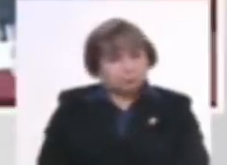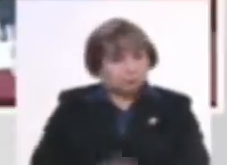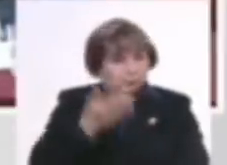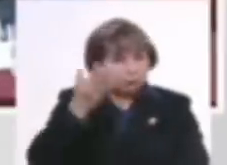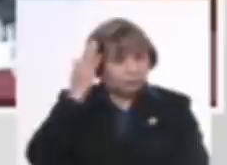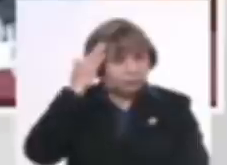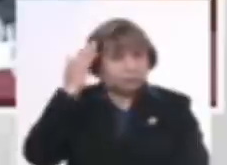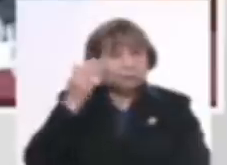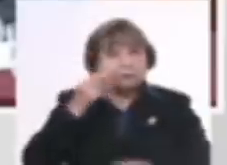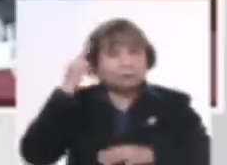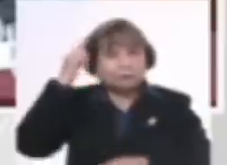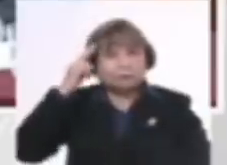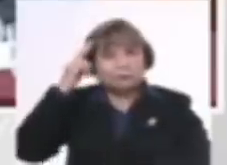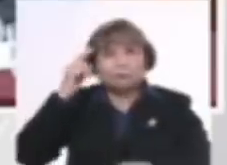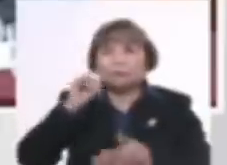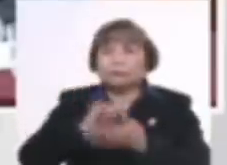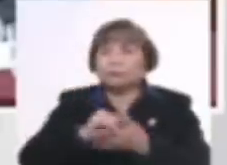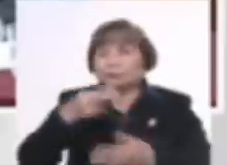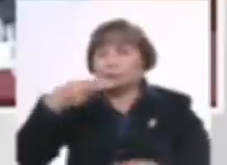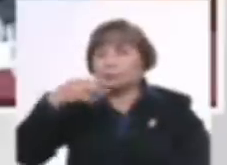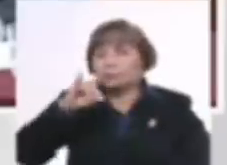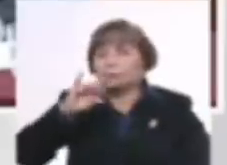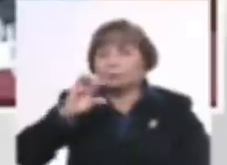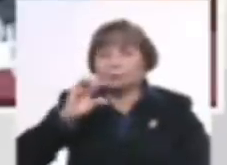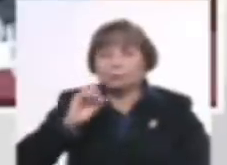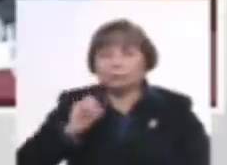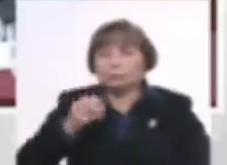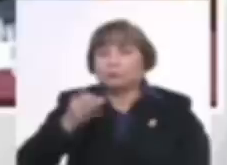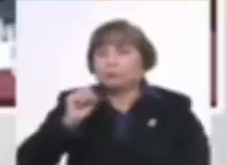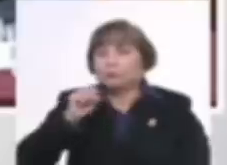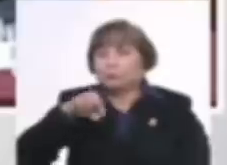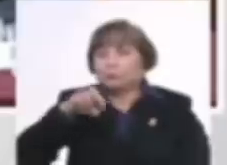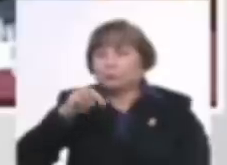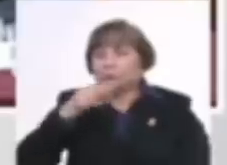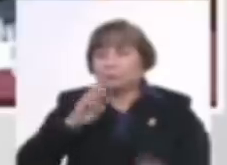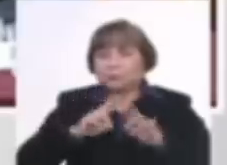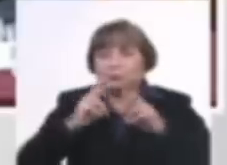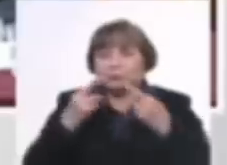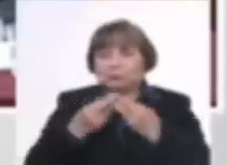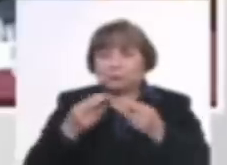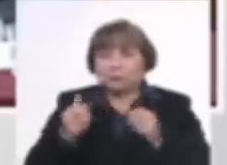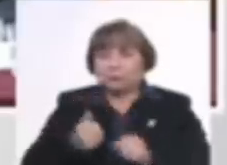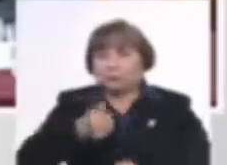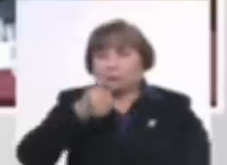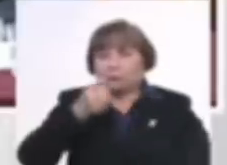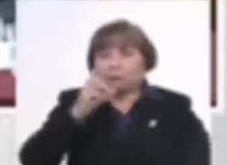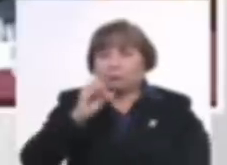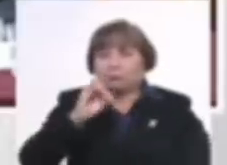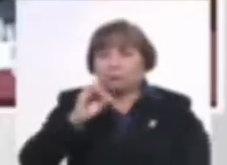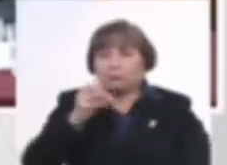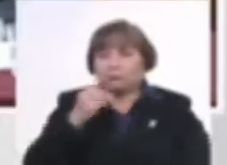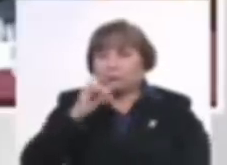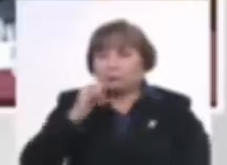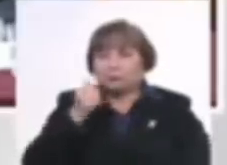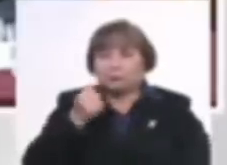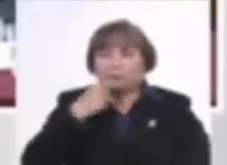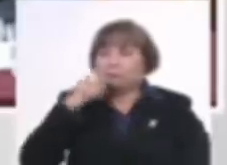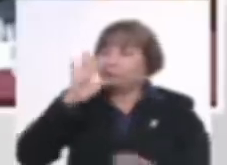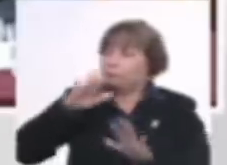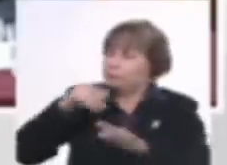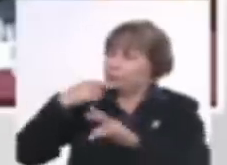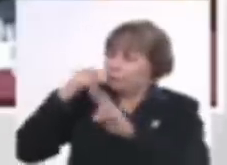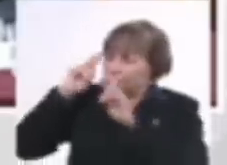¿Sabe usted los motivos por los que el señor Hugo Espino Lucana se reunió con su hermana Lidia Paredes? Quiero fijar